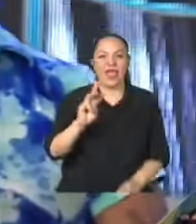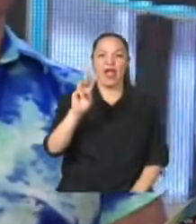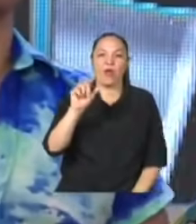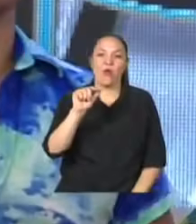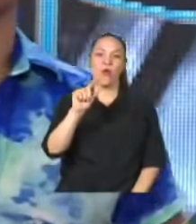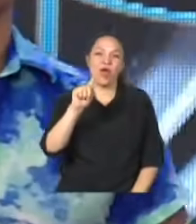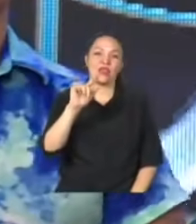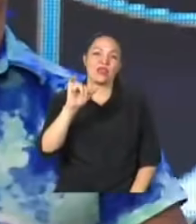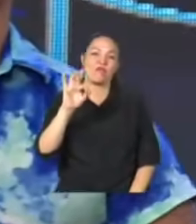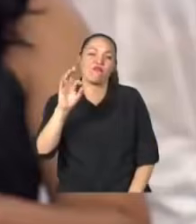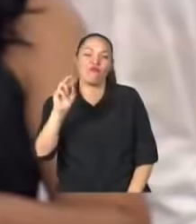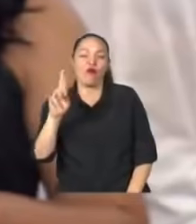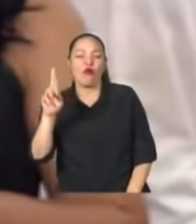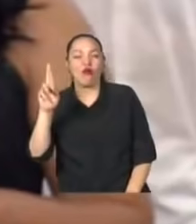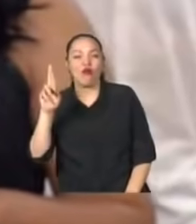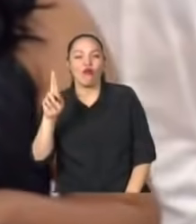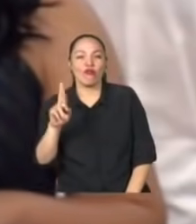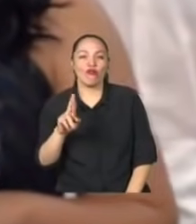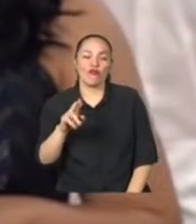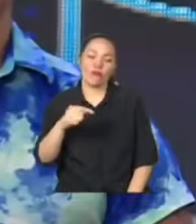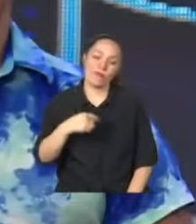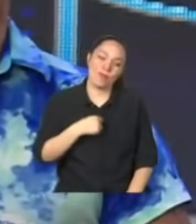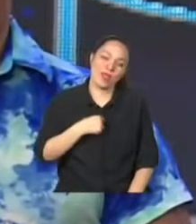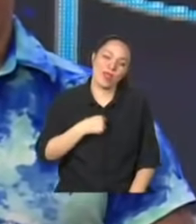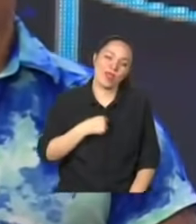Guatifor, United for me,